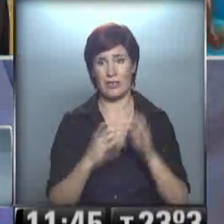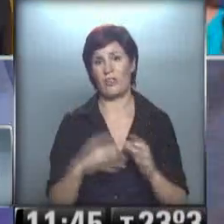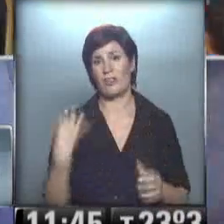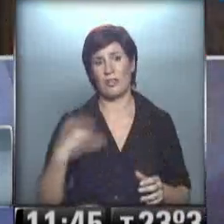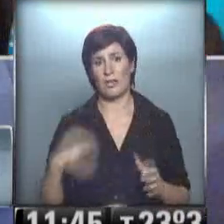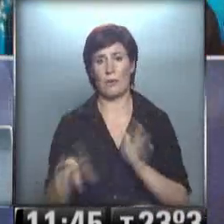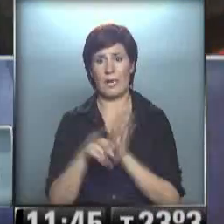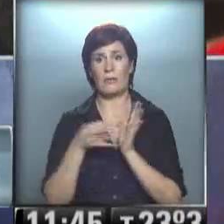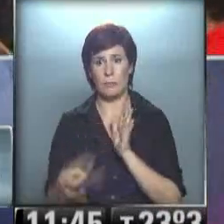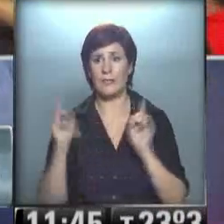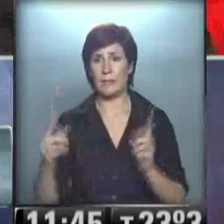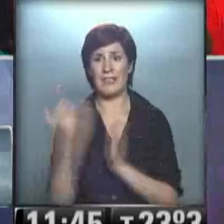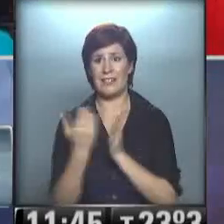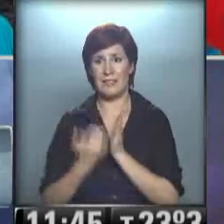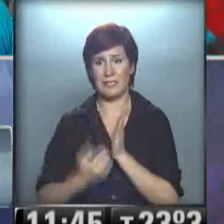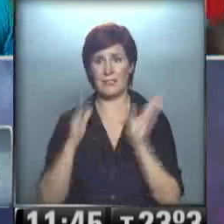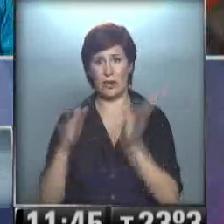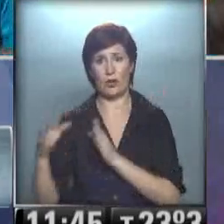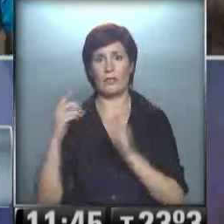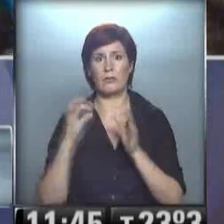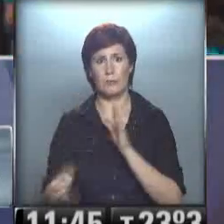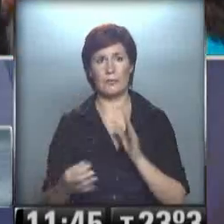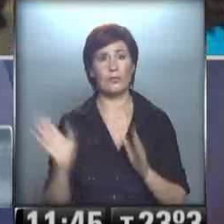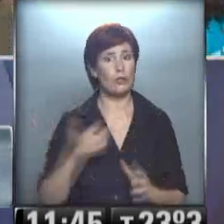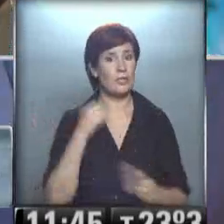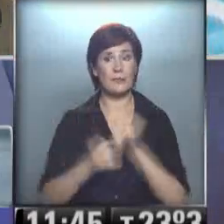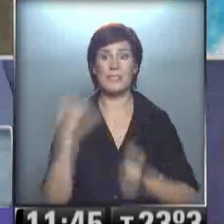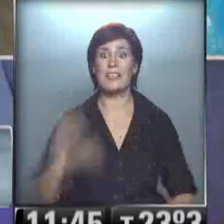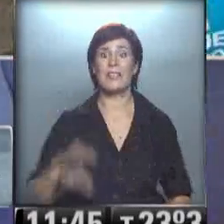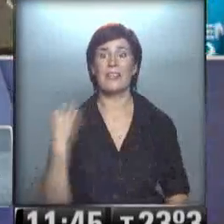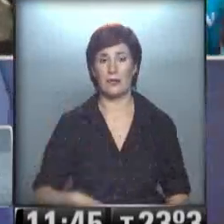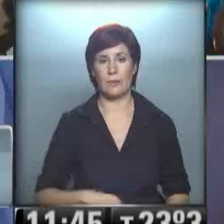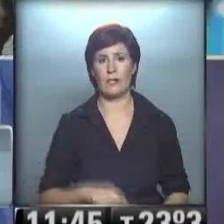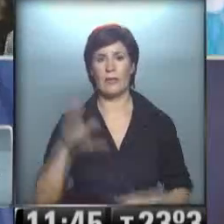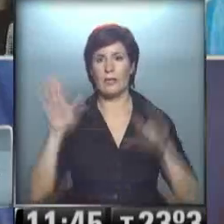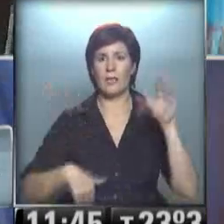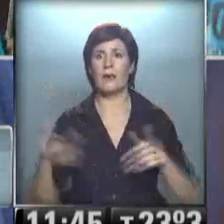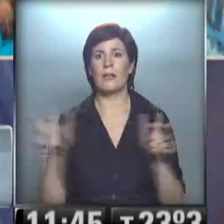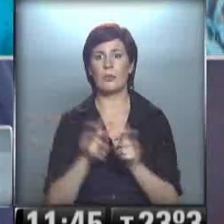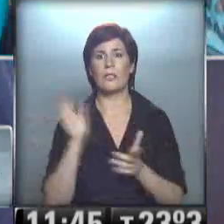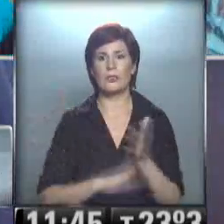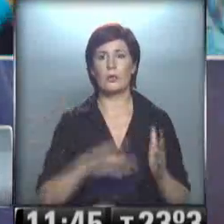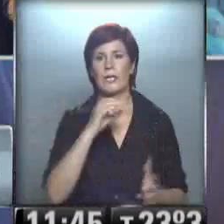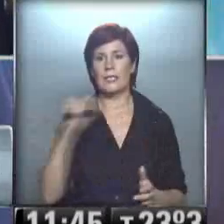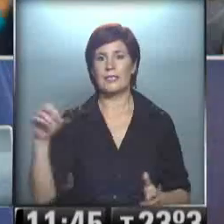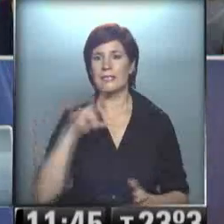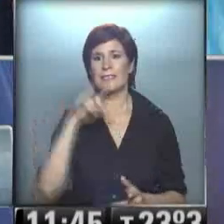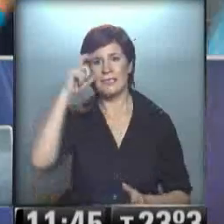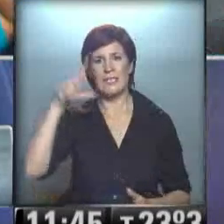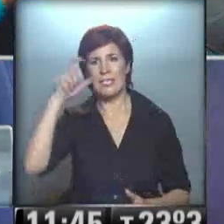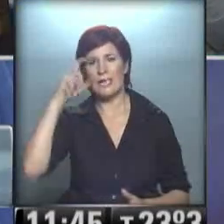y también cumplir la grilla. Vamos a estar en Cablevisión Digital, entonces. Todas las empresas tienen que cumplir, perdón. ¿Cuándo se reúnen por el caso Telefe? No está previsto todavía la fecha.